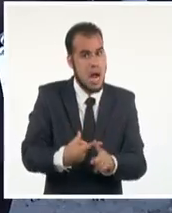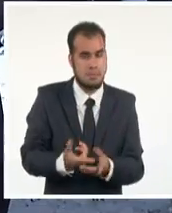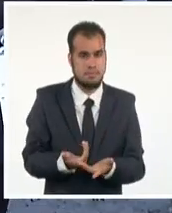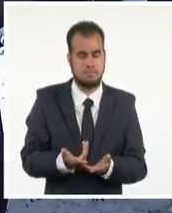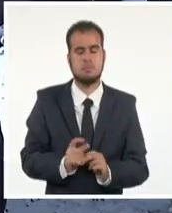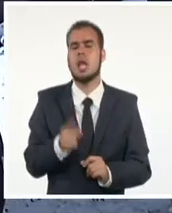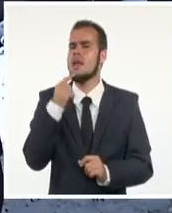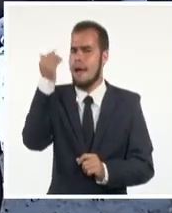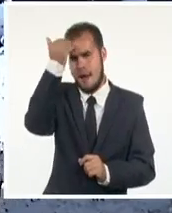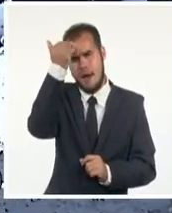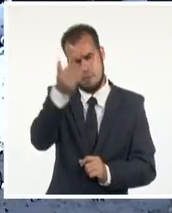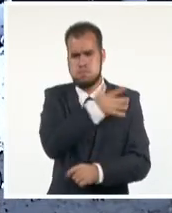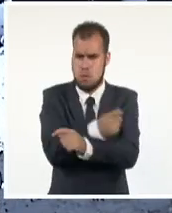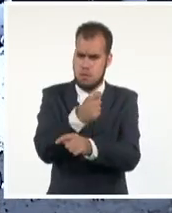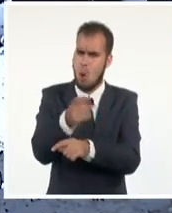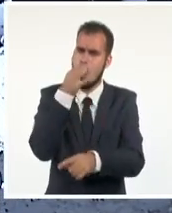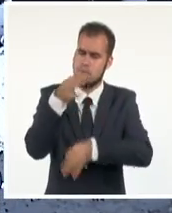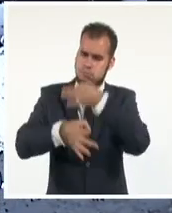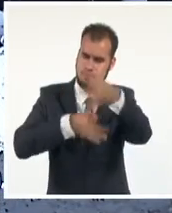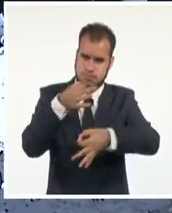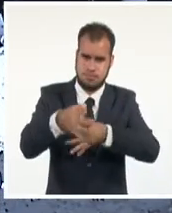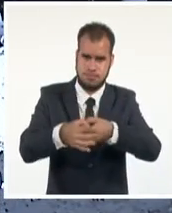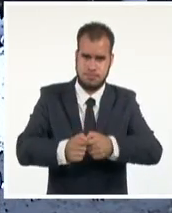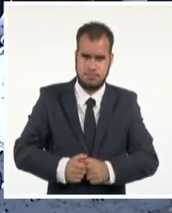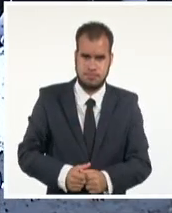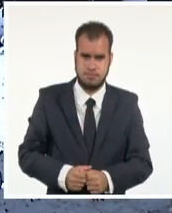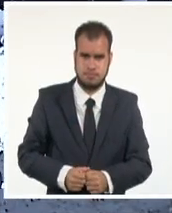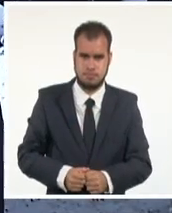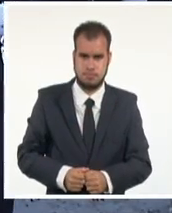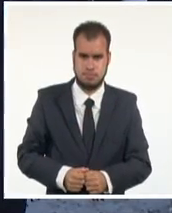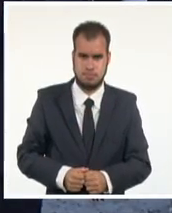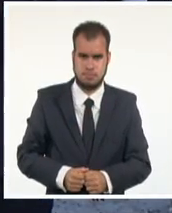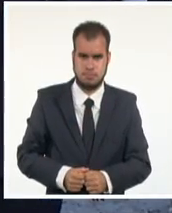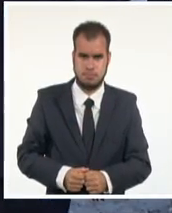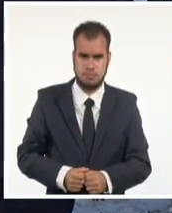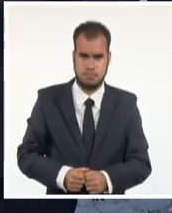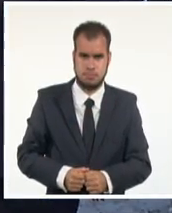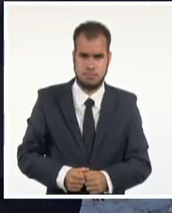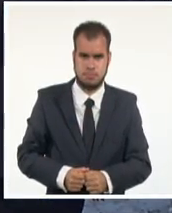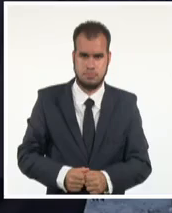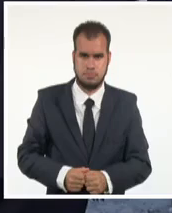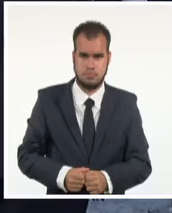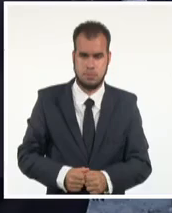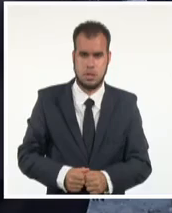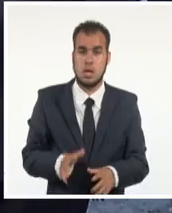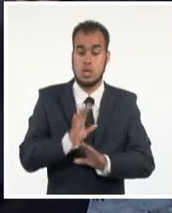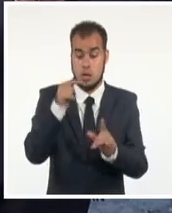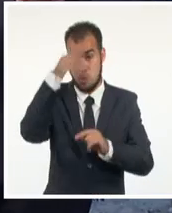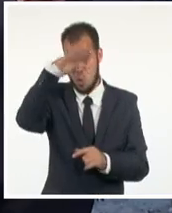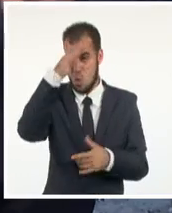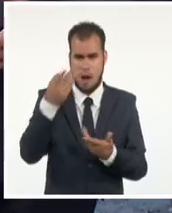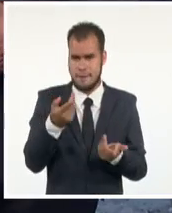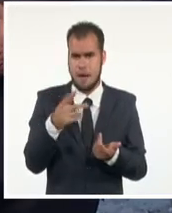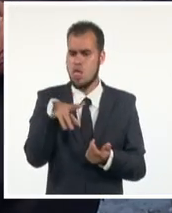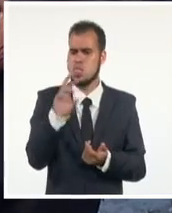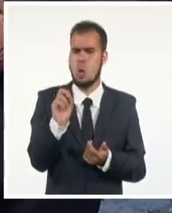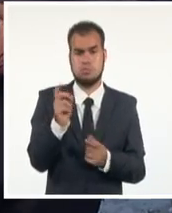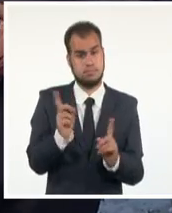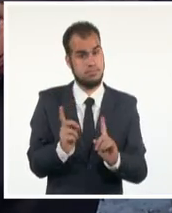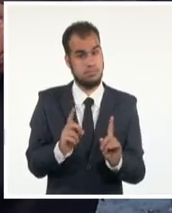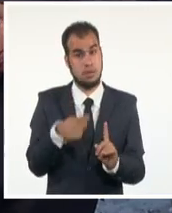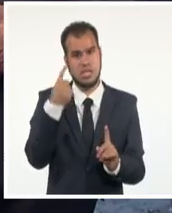Por consiguiente, no hay ningún óbice a recibir ayuda humanitaria. De hecho, el gobierno ha mostrado voluntad política en ese sentido y